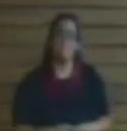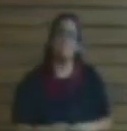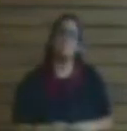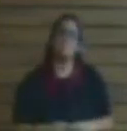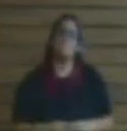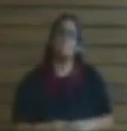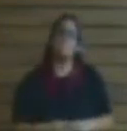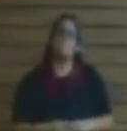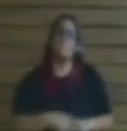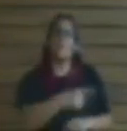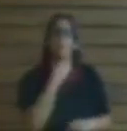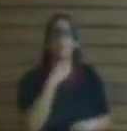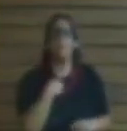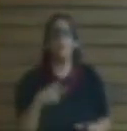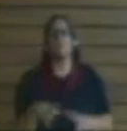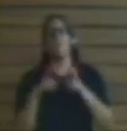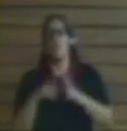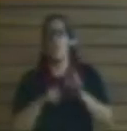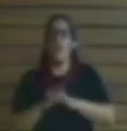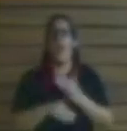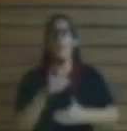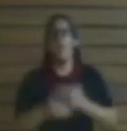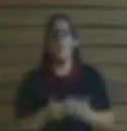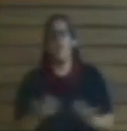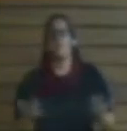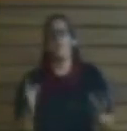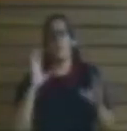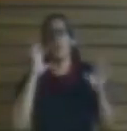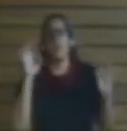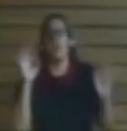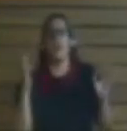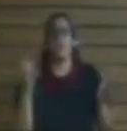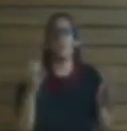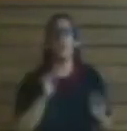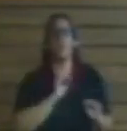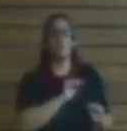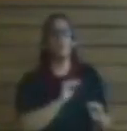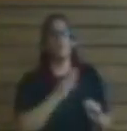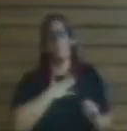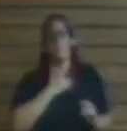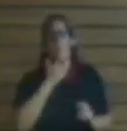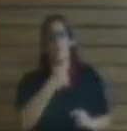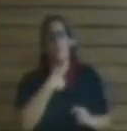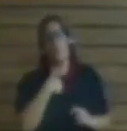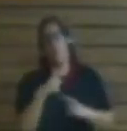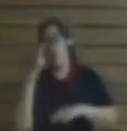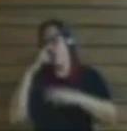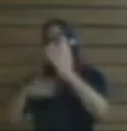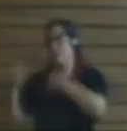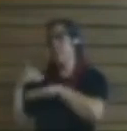Me dice que la sociedad avanza, pero claro, ustedes están, y usted está anclado, ¿no? Yo no. ¿Y